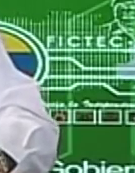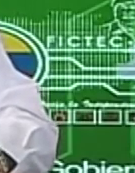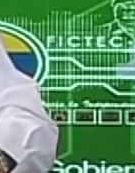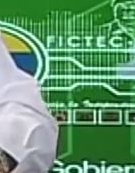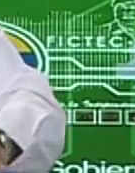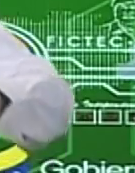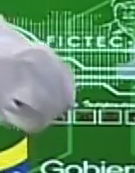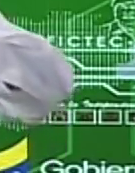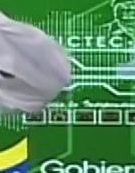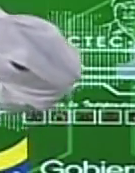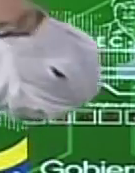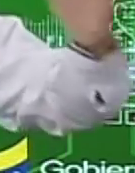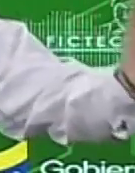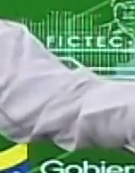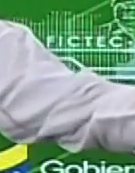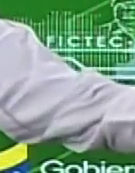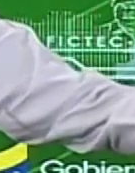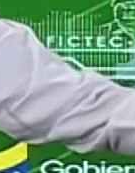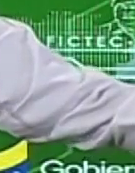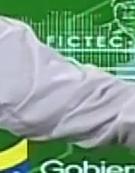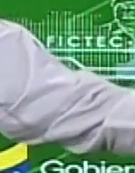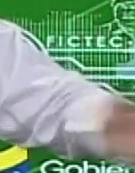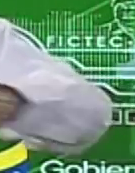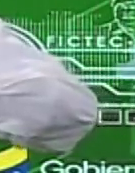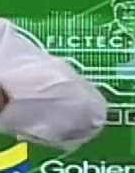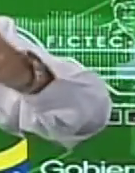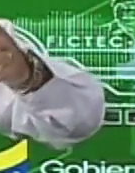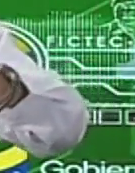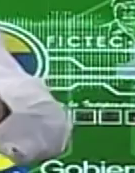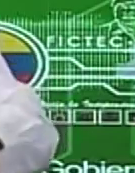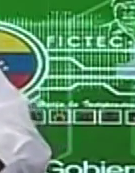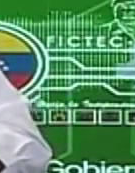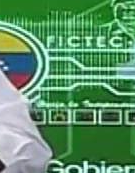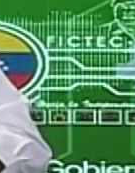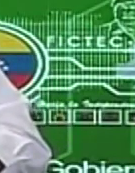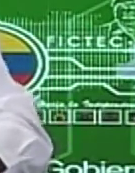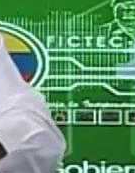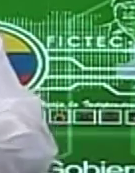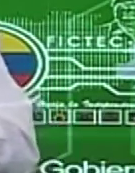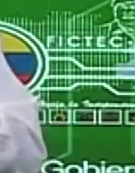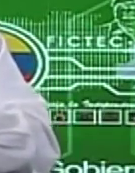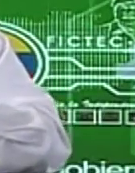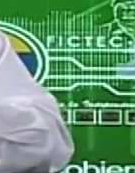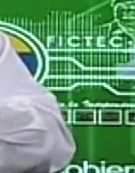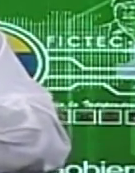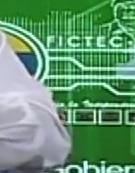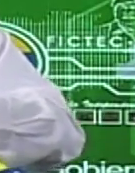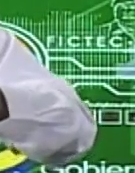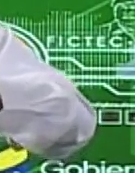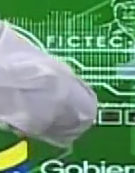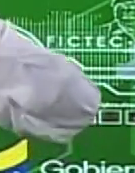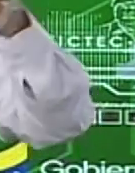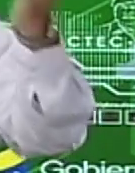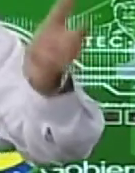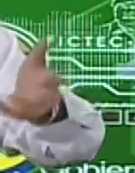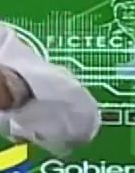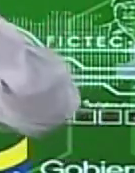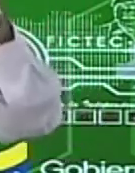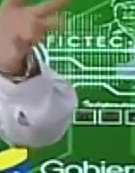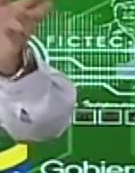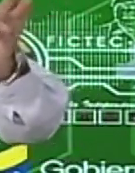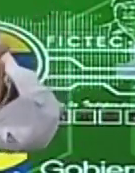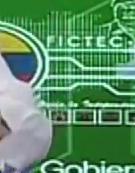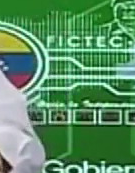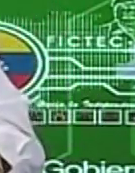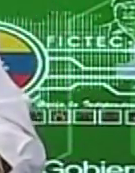5G nace otro mundo, casi el mundo de los extraterrestres. Con el 5G ustedes tendrán todos los servicios que ni